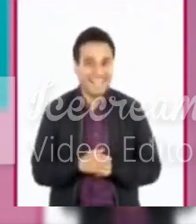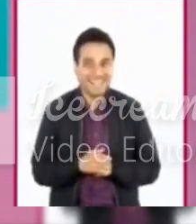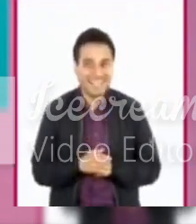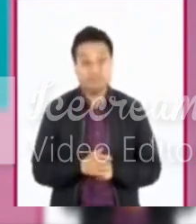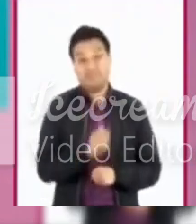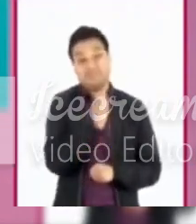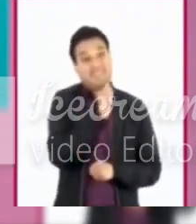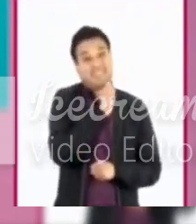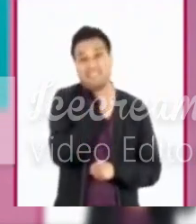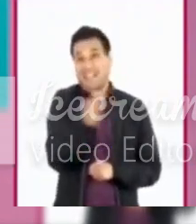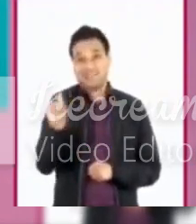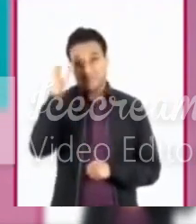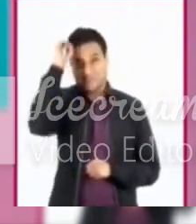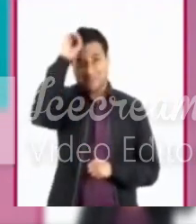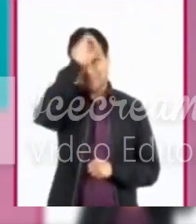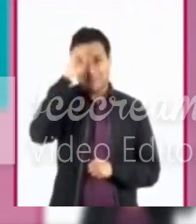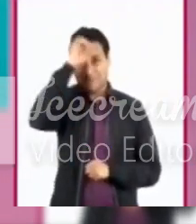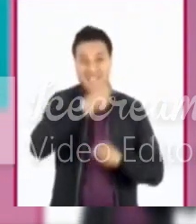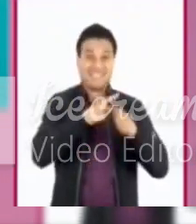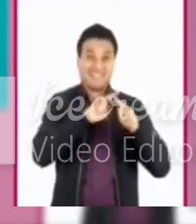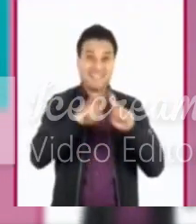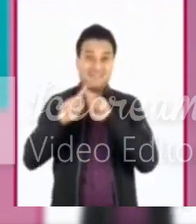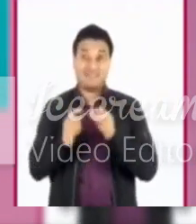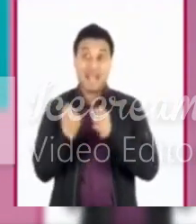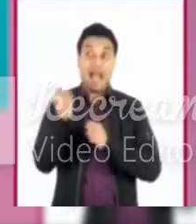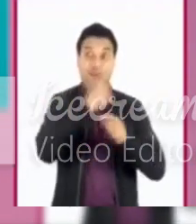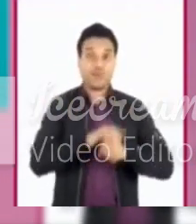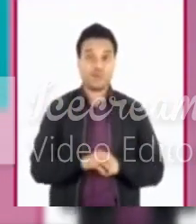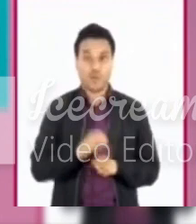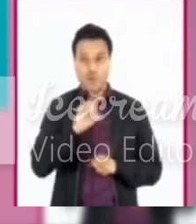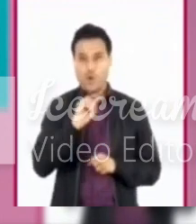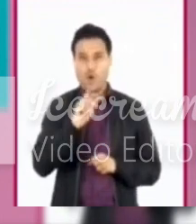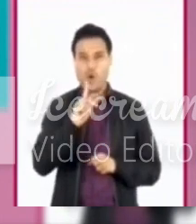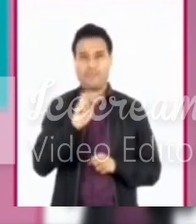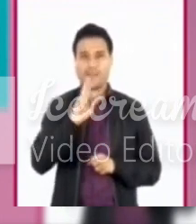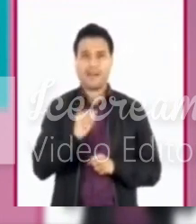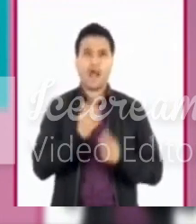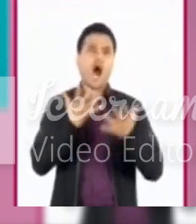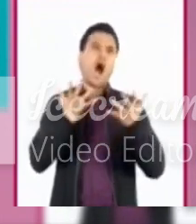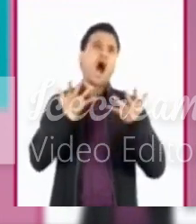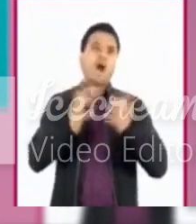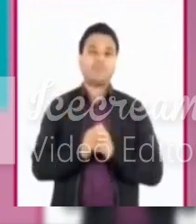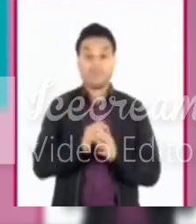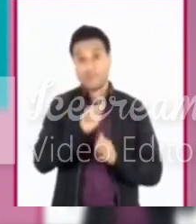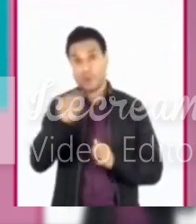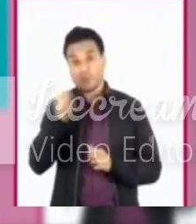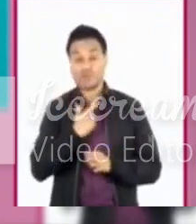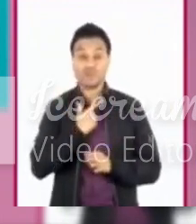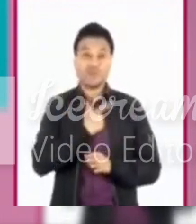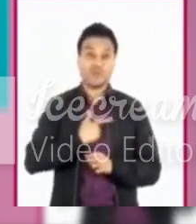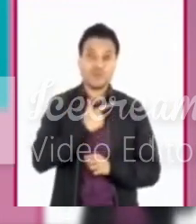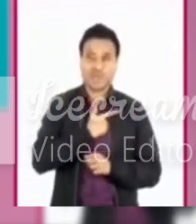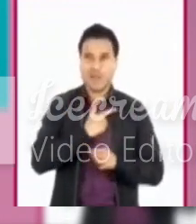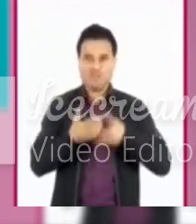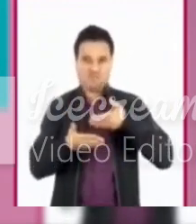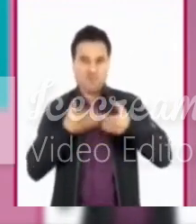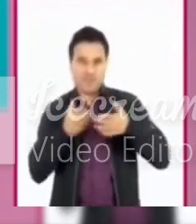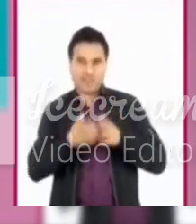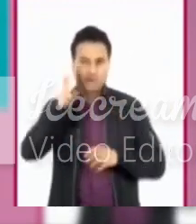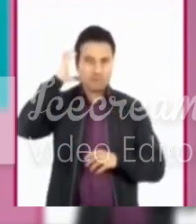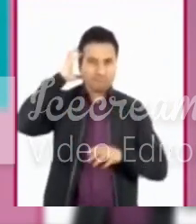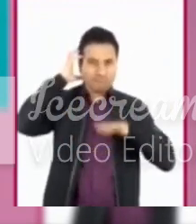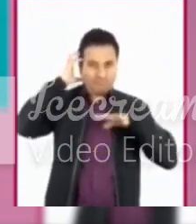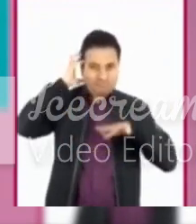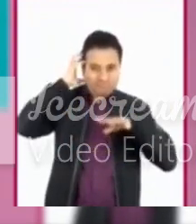uno tendrá su propia respuesta. Algunas personas preferirán la ópera, otras se sentirán atraídas por los ritmos modernos y habrá quien